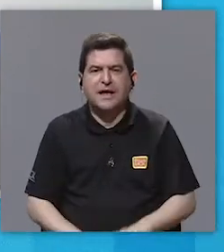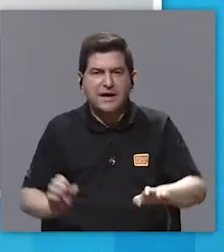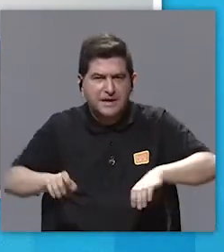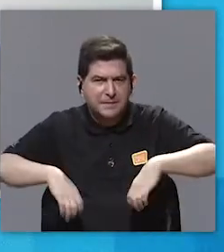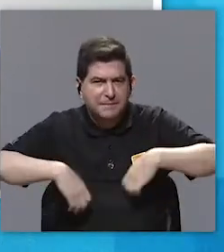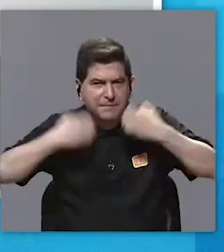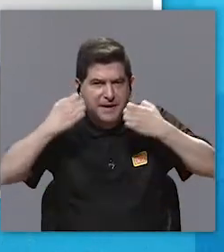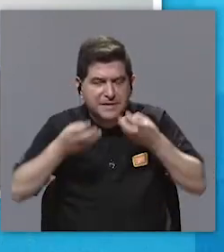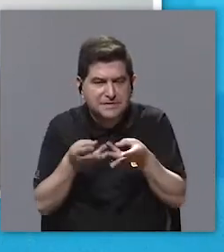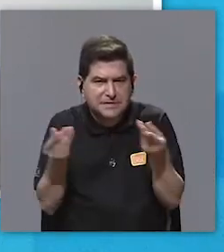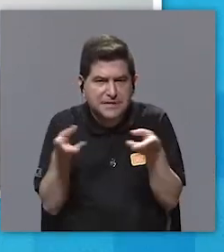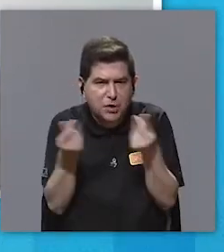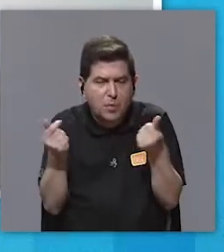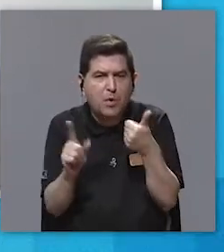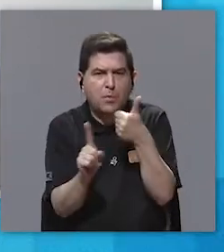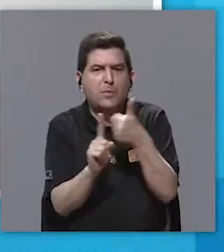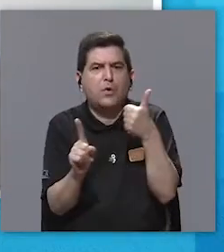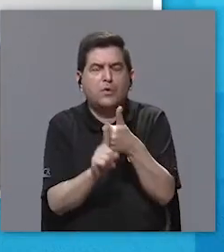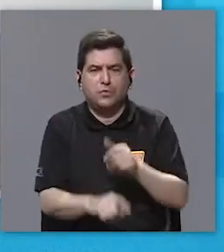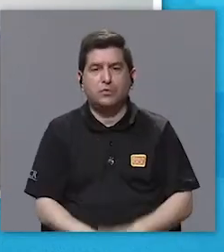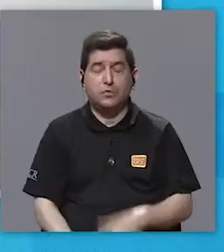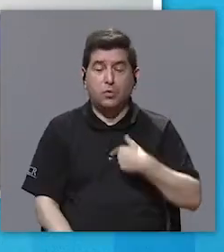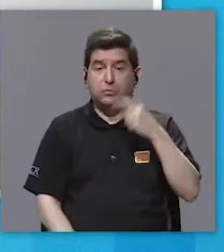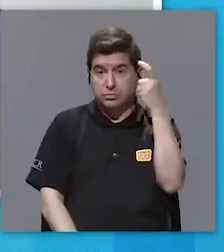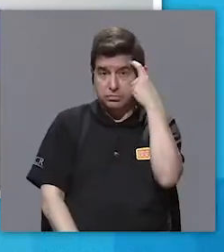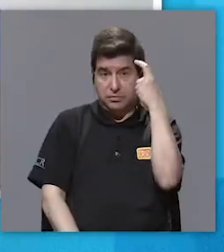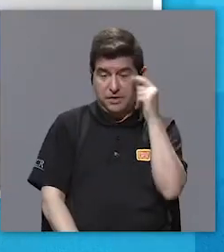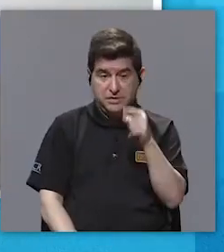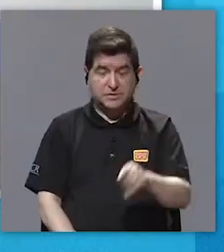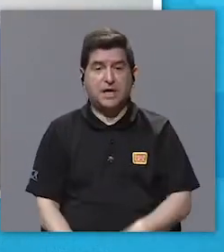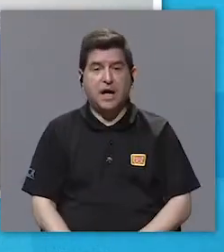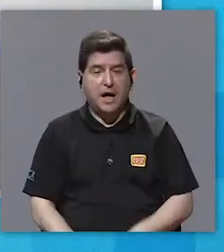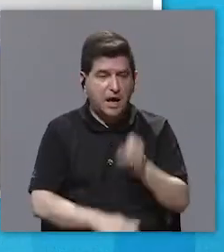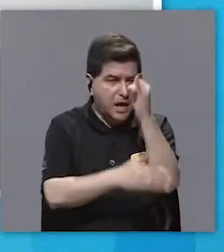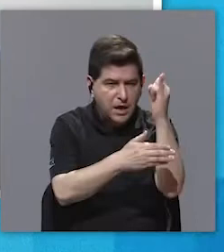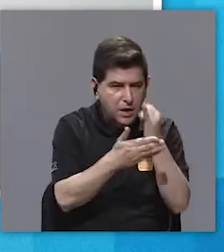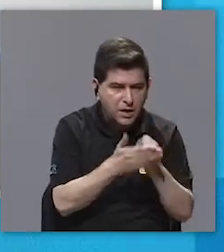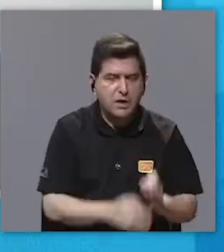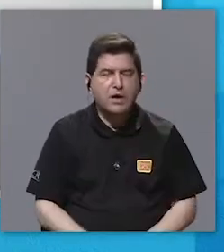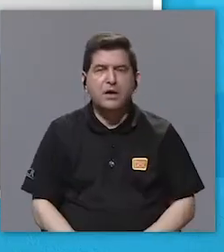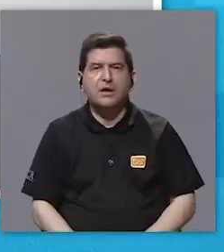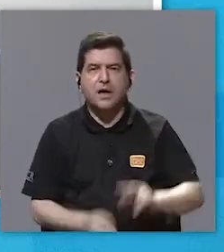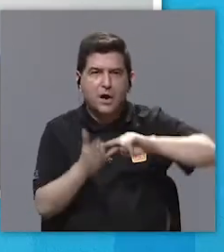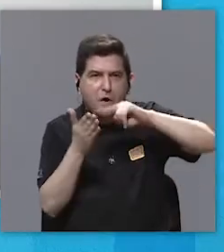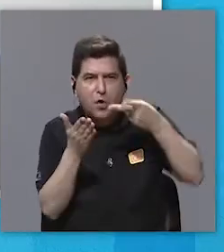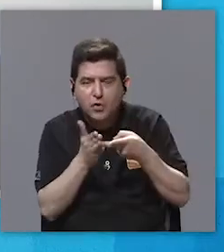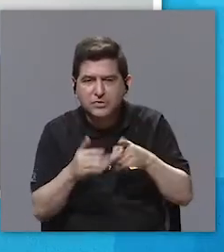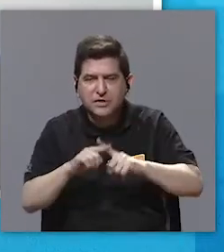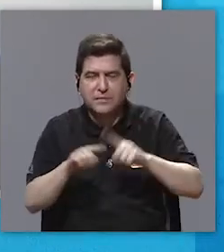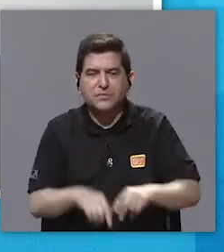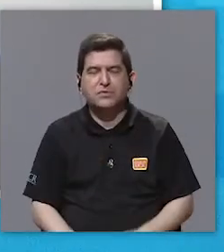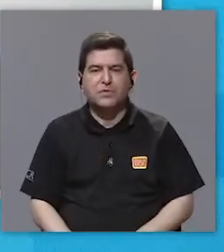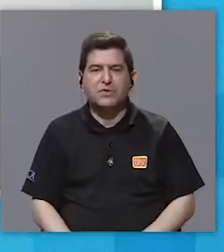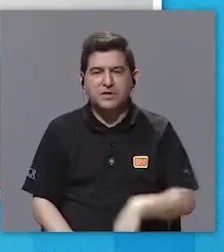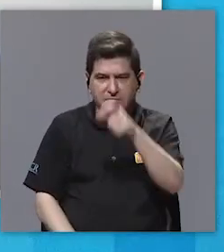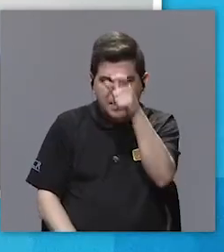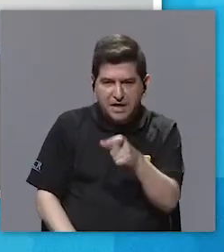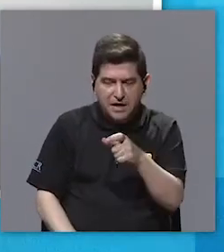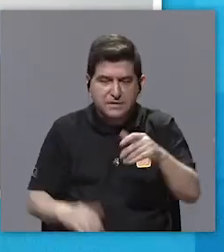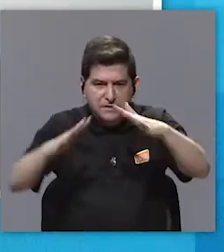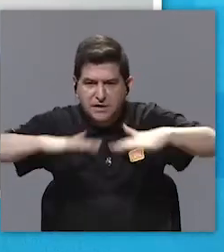existir como un producto como tal como puede pensar que hay desde ilustración diseño conceptual de personajes de